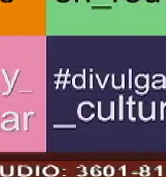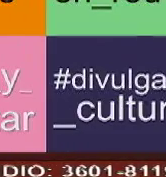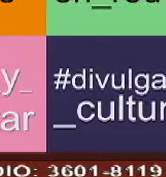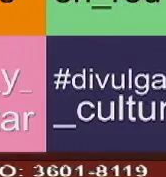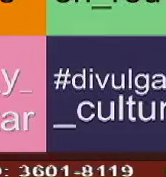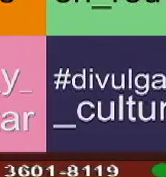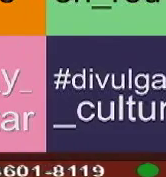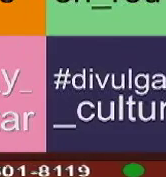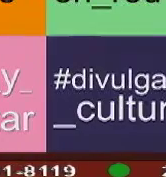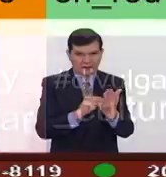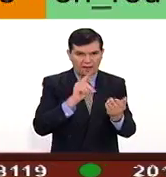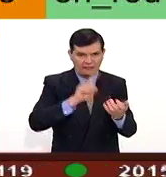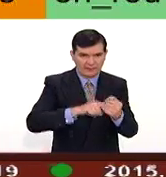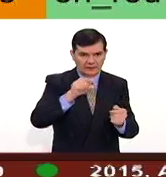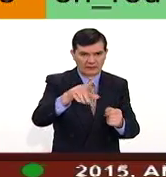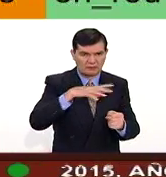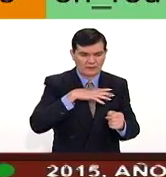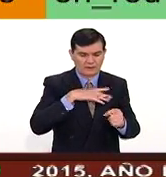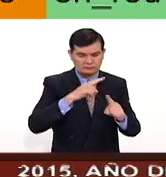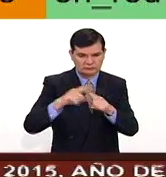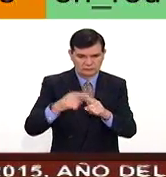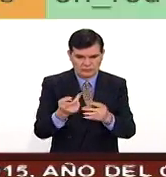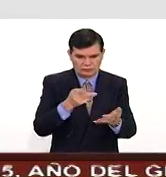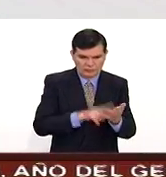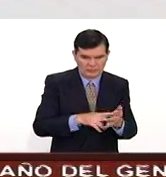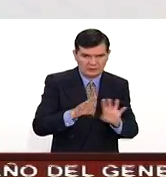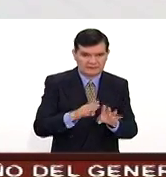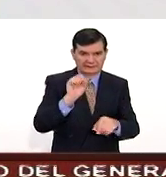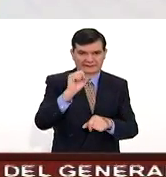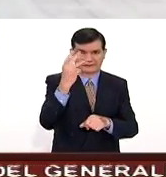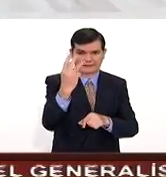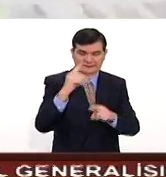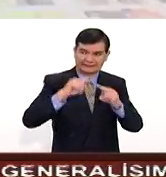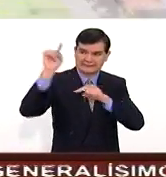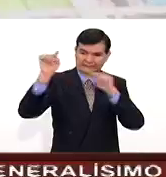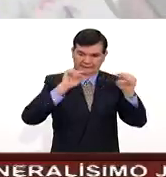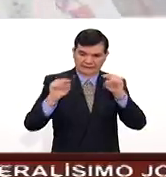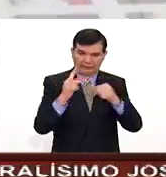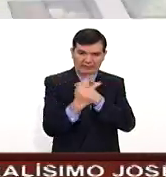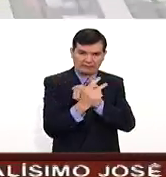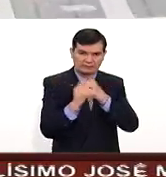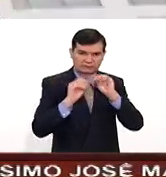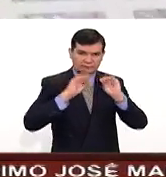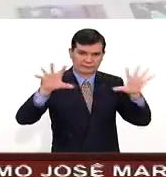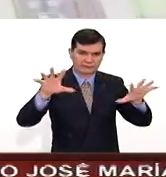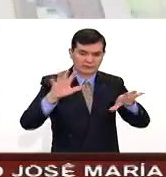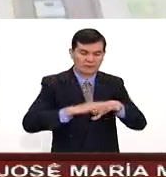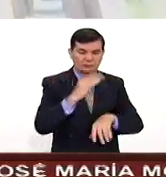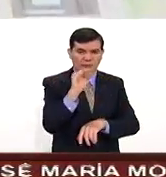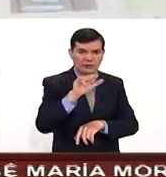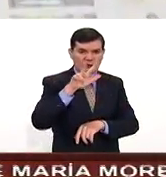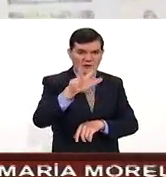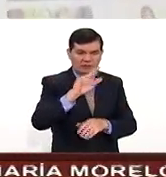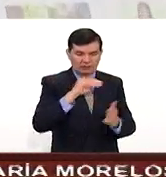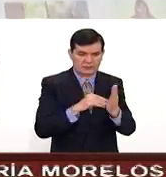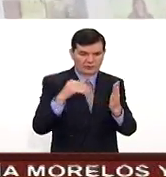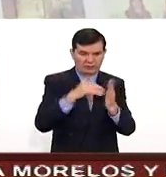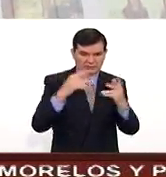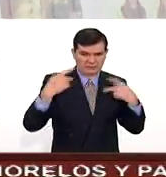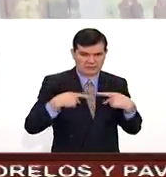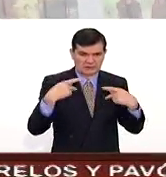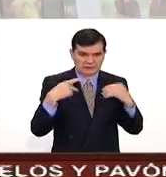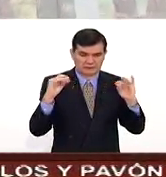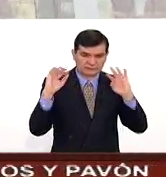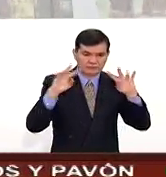Os conteúdos da TABE chegam na atualidade a 63 canais de televisão. Mais de 58 milhões de